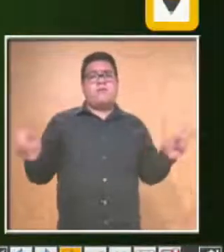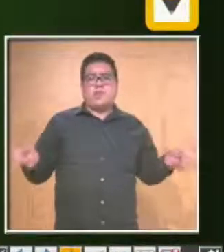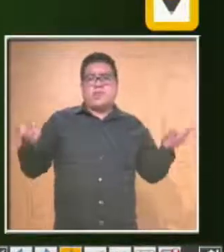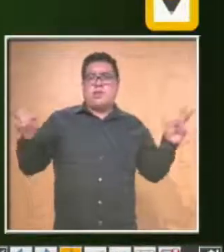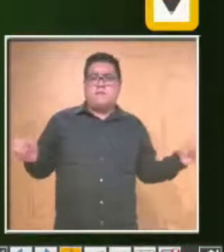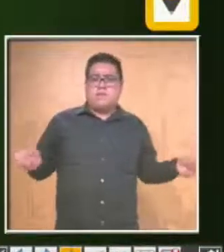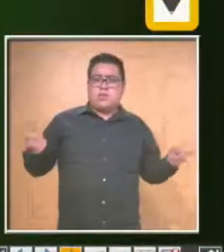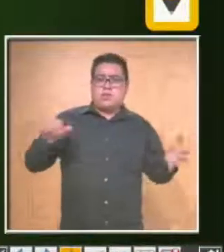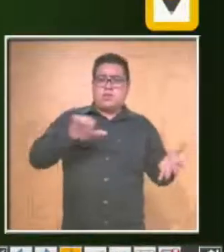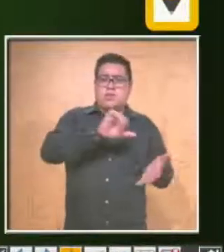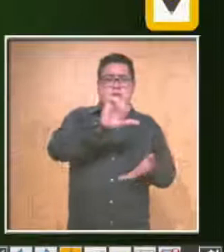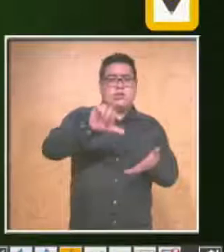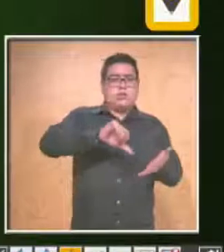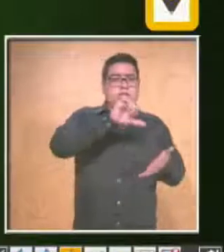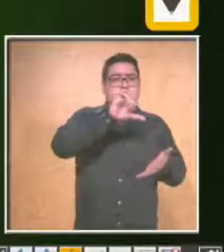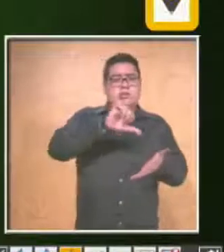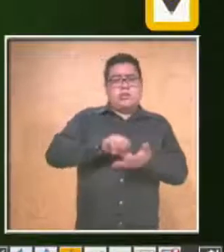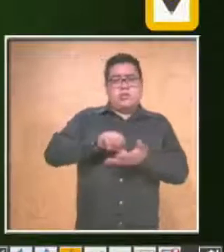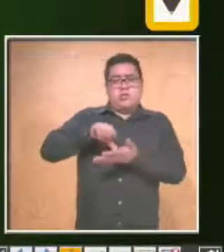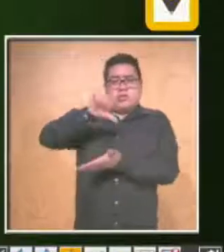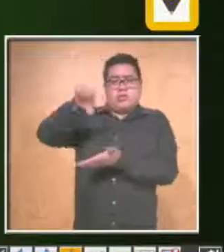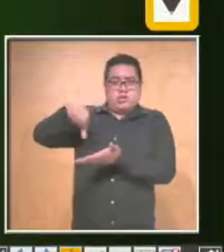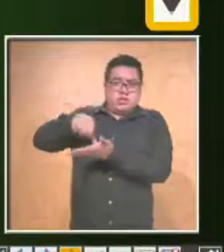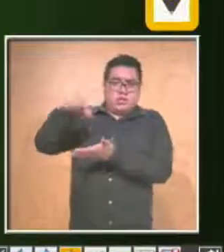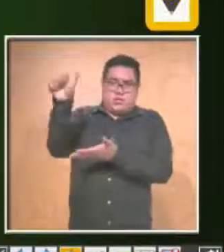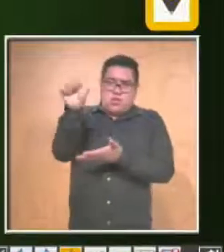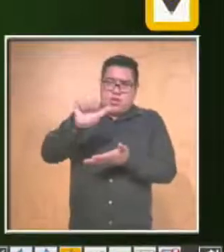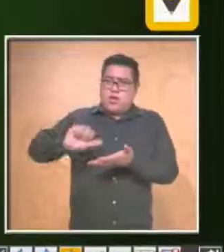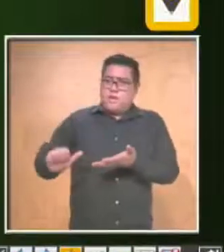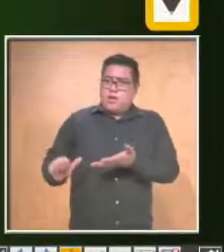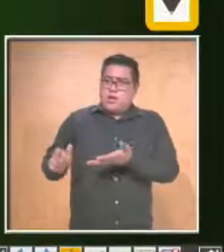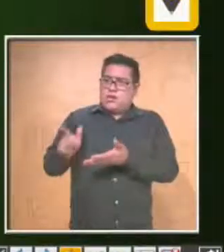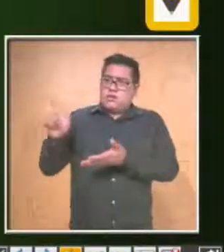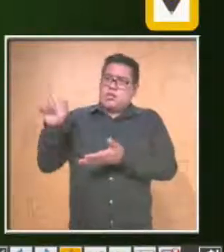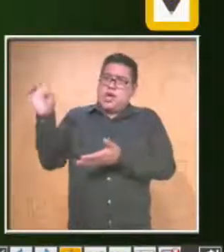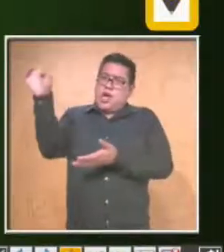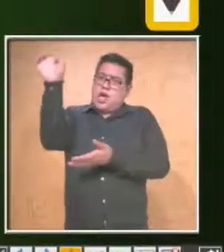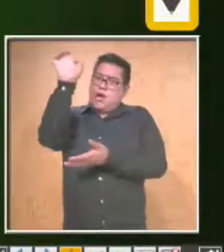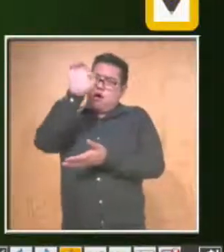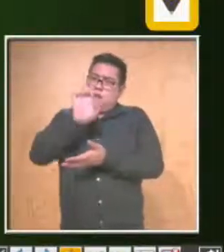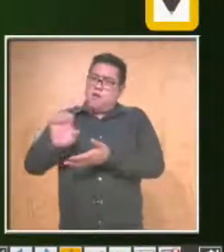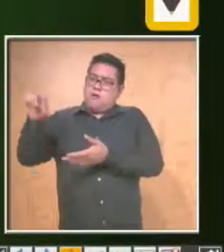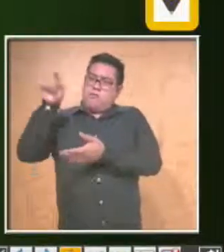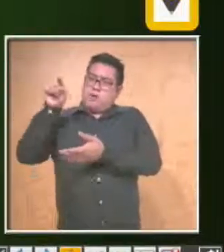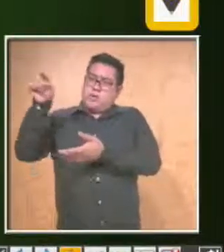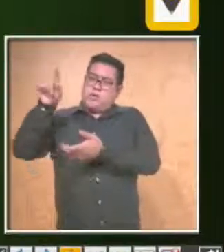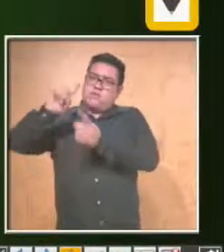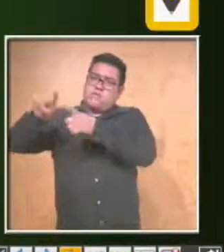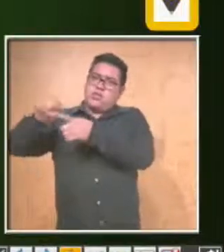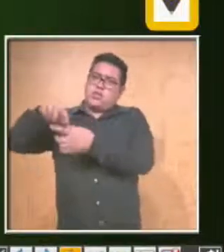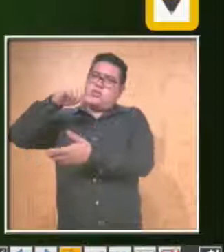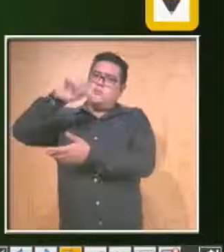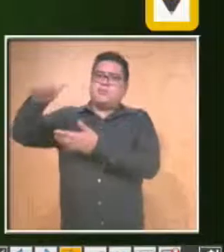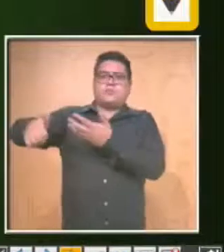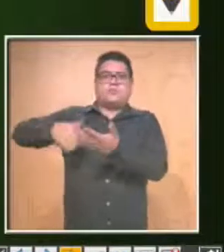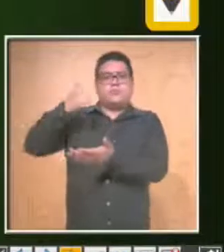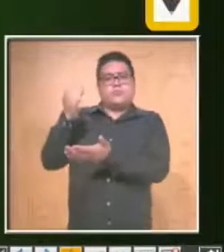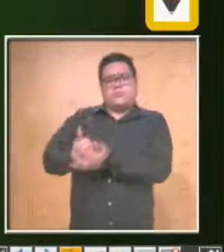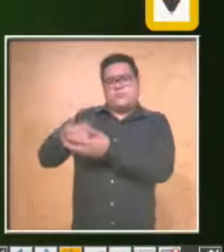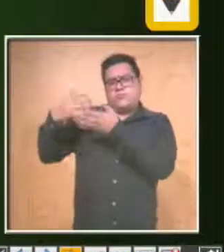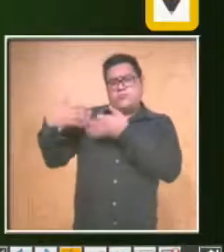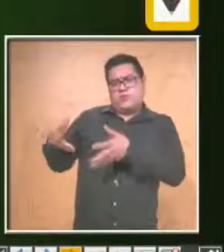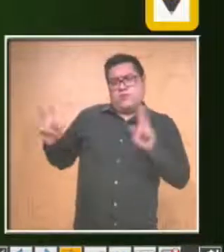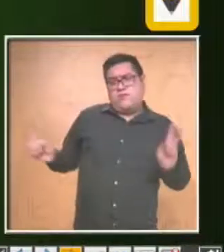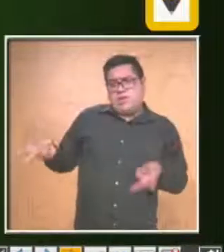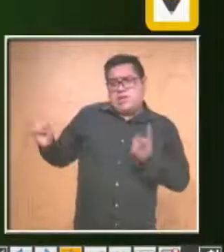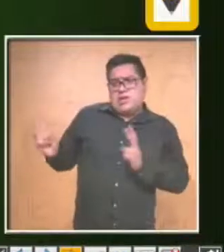desde el centro oeste de África hacia Europa y hacia las colonias que se estaban estableciendo en